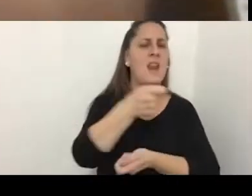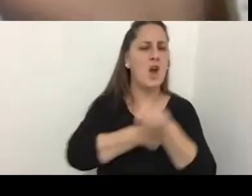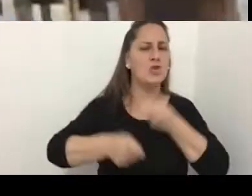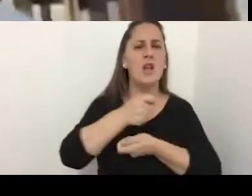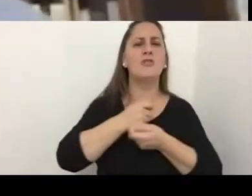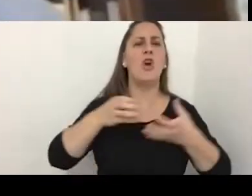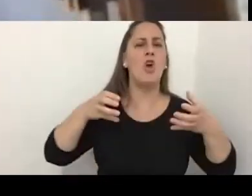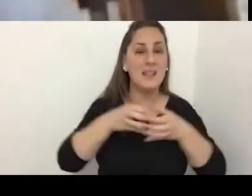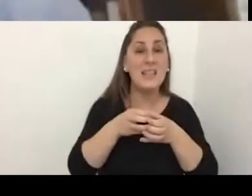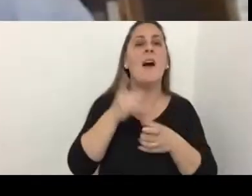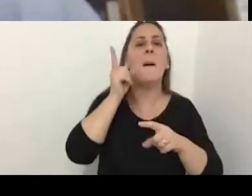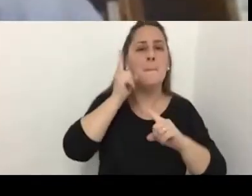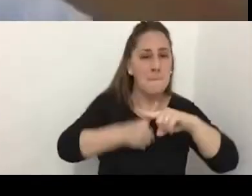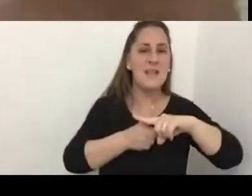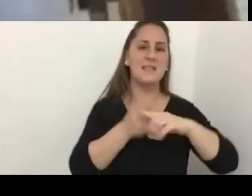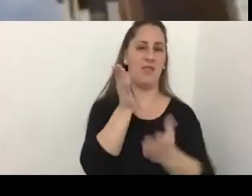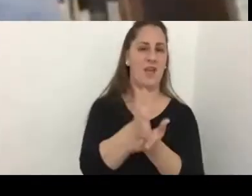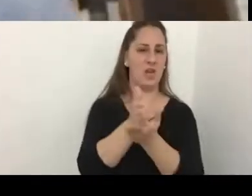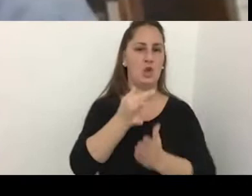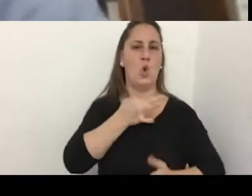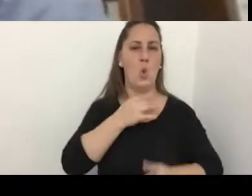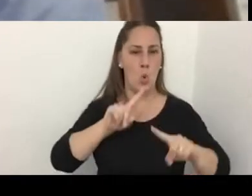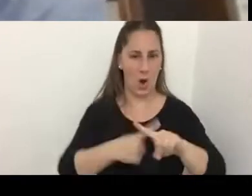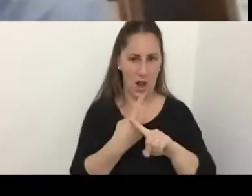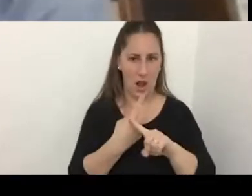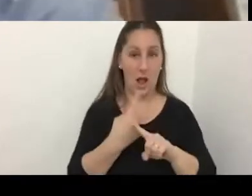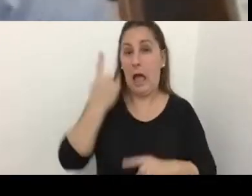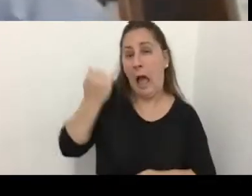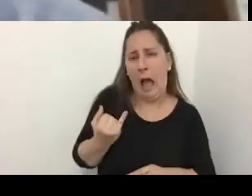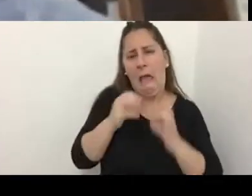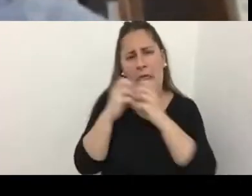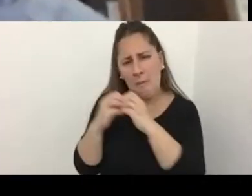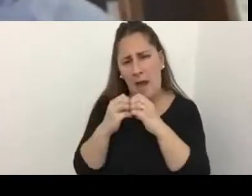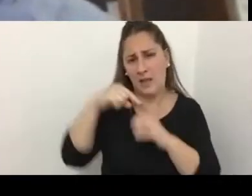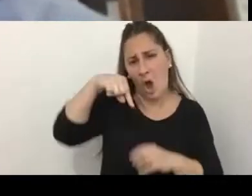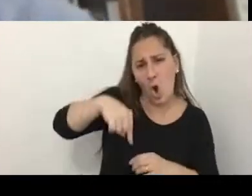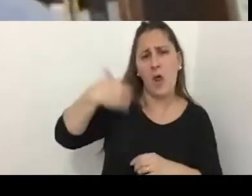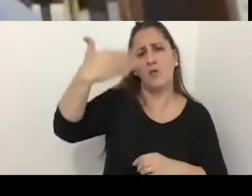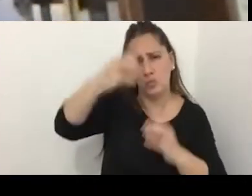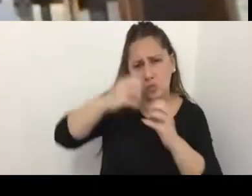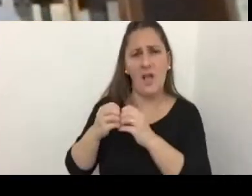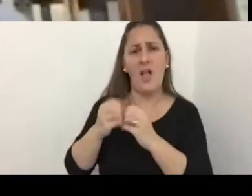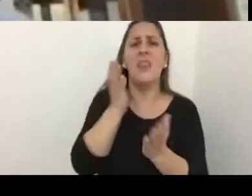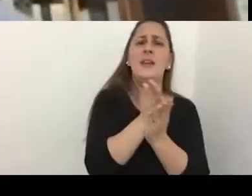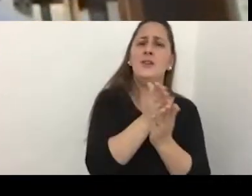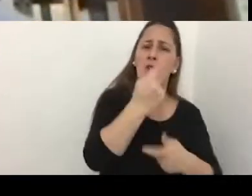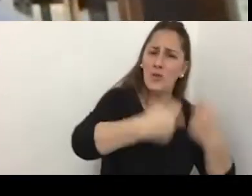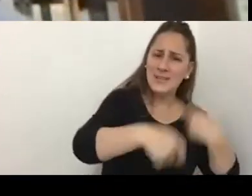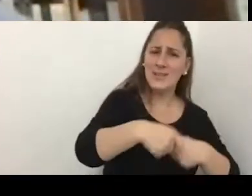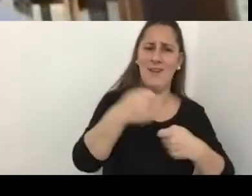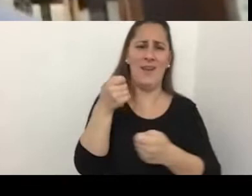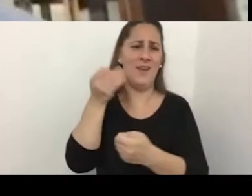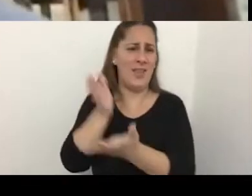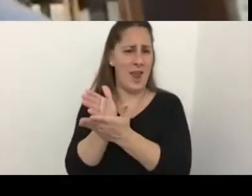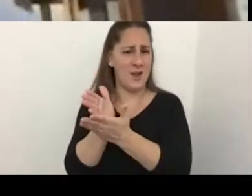más allá de una serie de discusiones que hay y seguirá habiendo en torno al derecho duro y al derecho blando, ¿no?